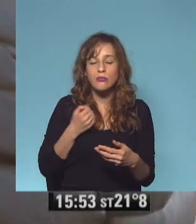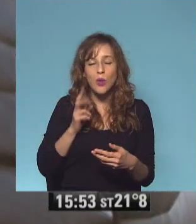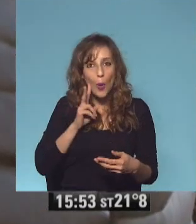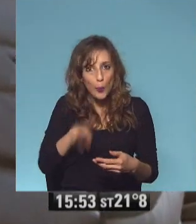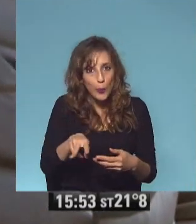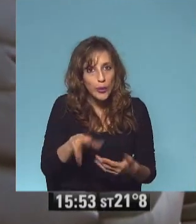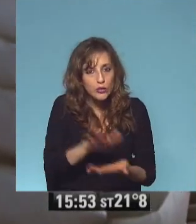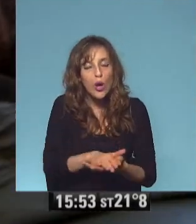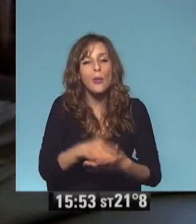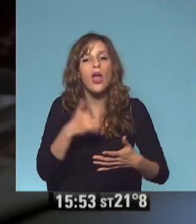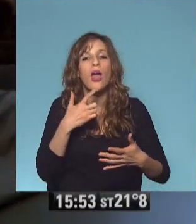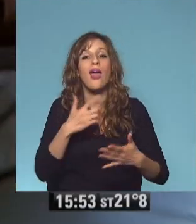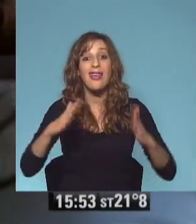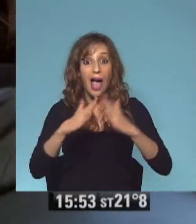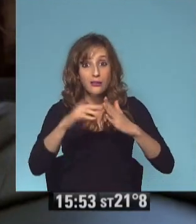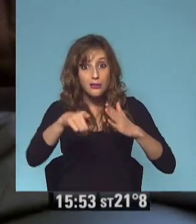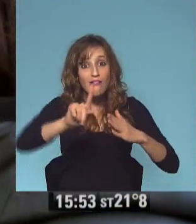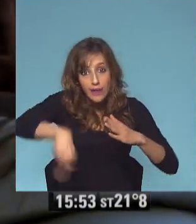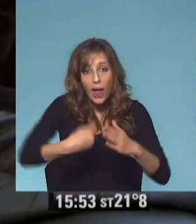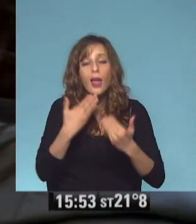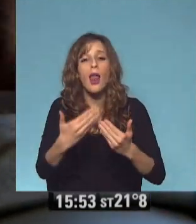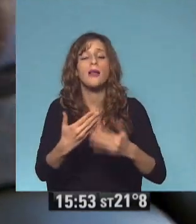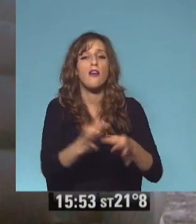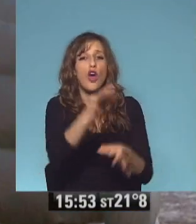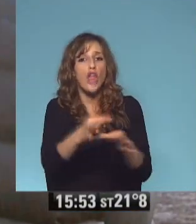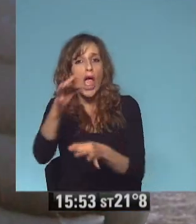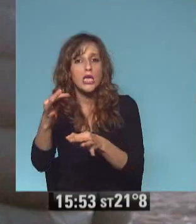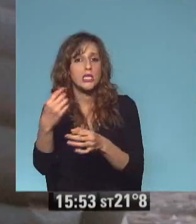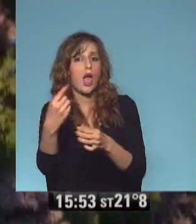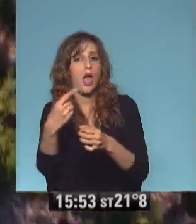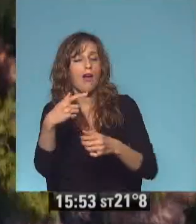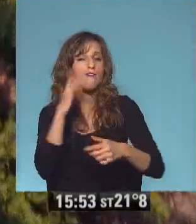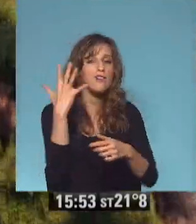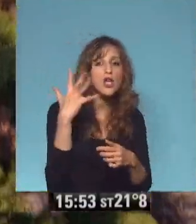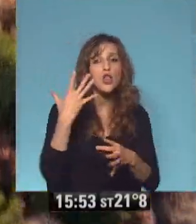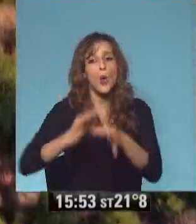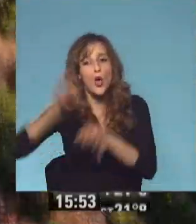botellas de vidrio Y botellas de plástico Ay, buenísimo Lola, estás re encaminada entonces Creería que sí